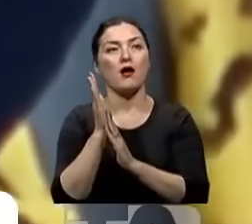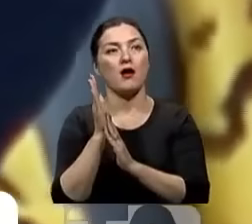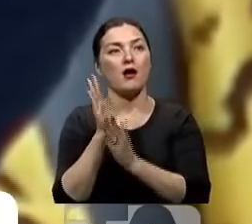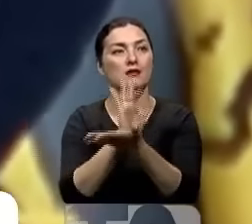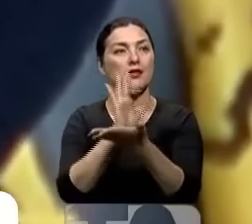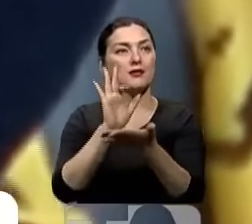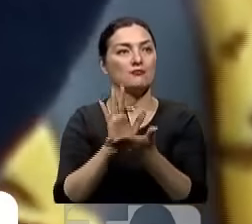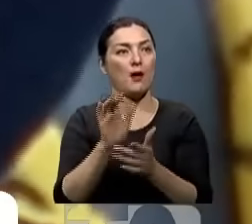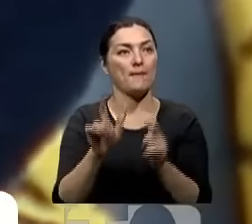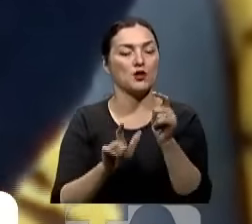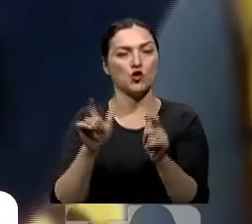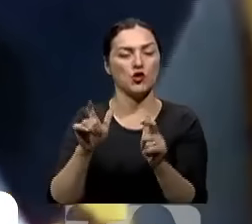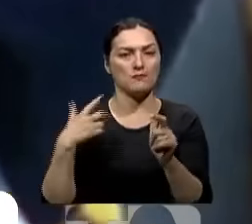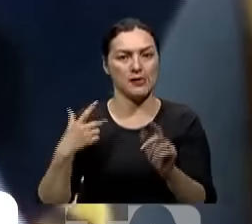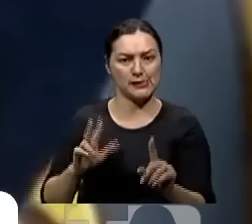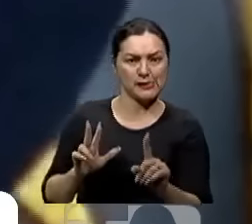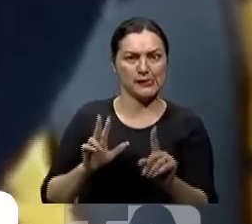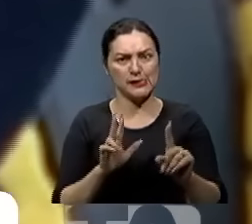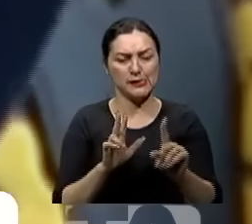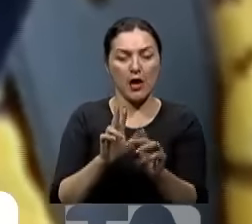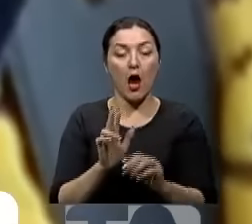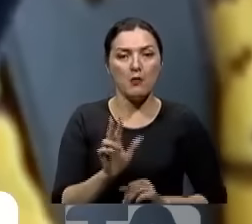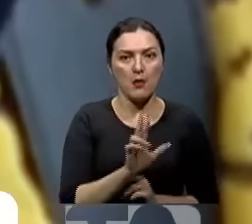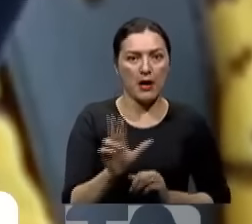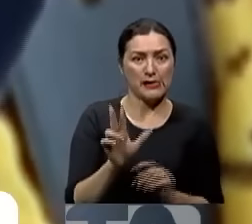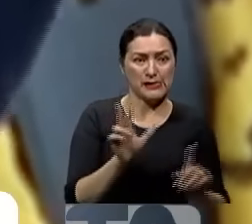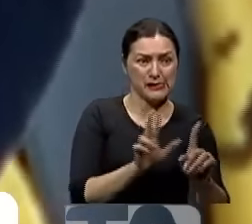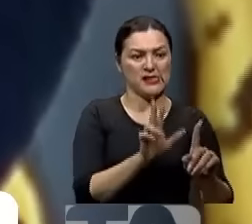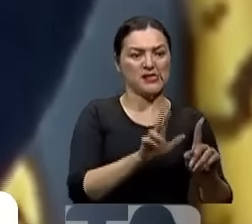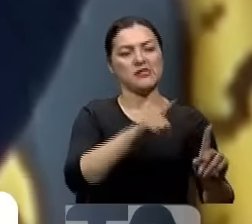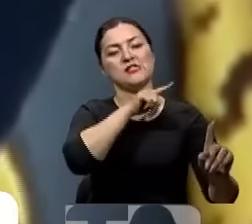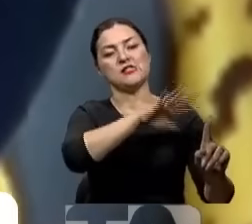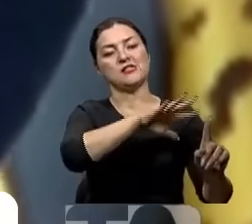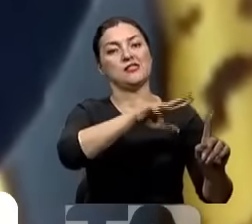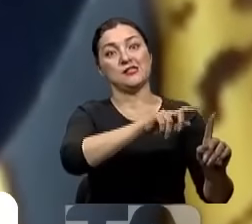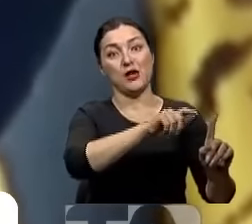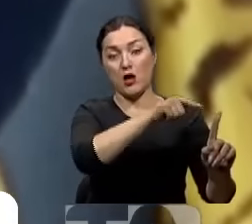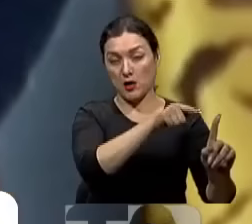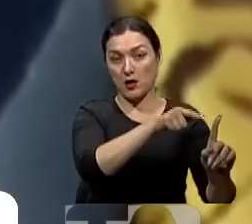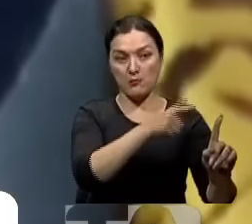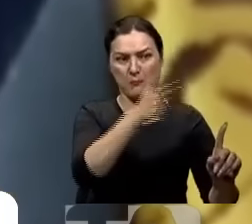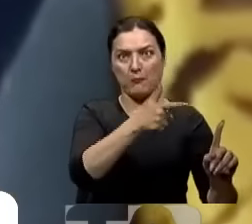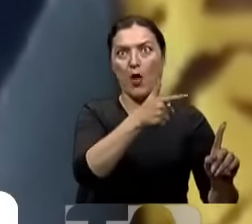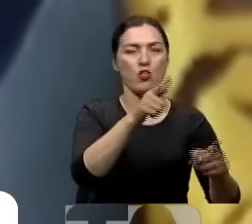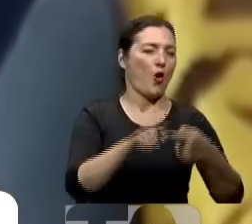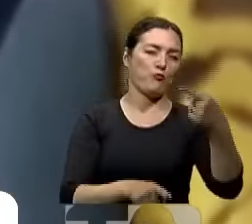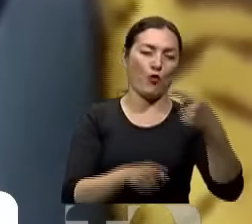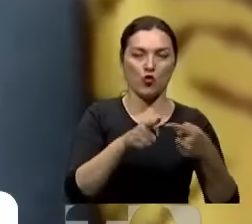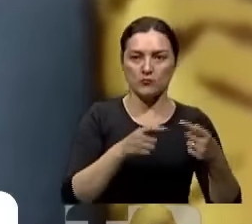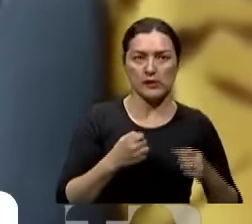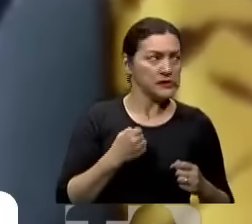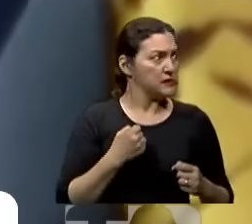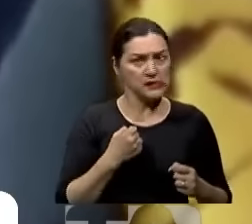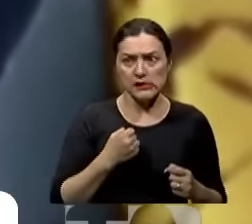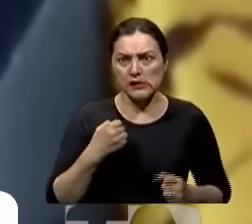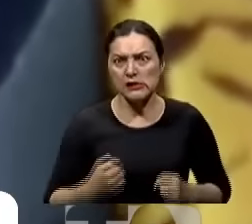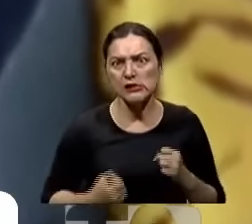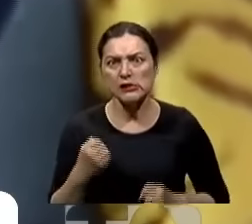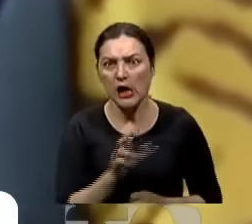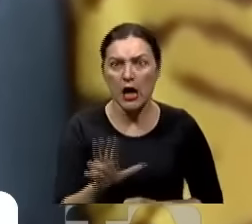ellos corrían y le gritaban, ayúdenos a cogerlos, cójanlos, cójanlos. Pero los tipos lo que gritaban era, sino, nadie se meta